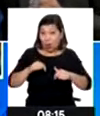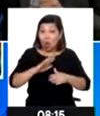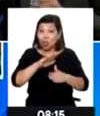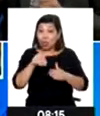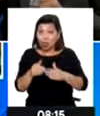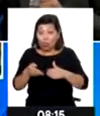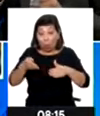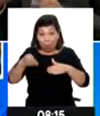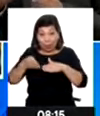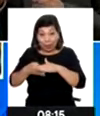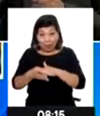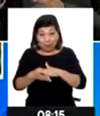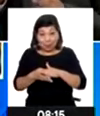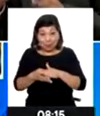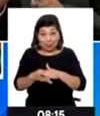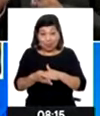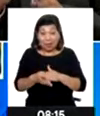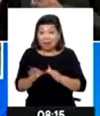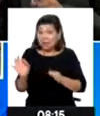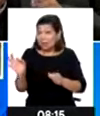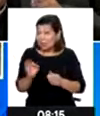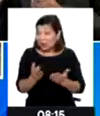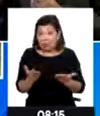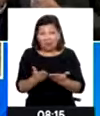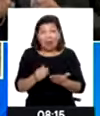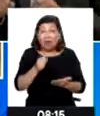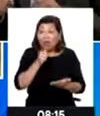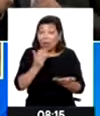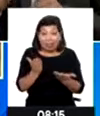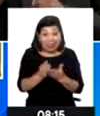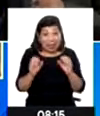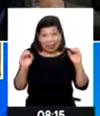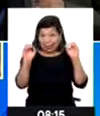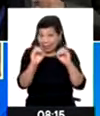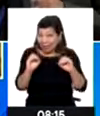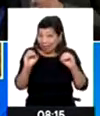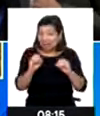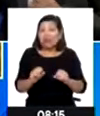que entre al sistema sin saber leer y escribir